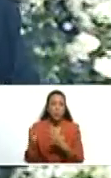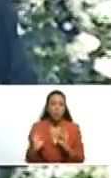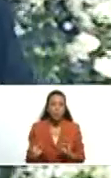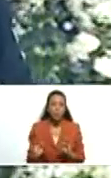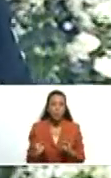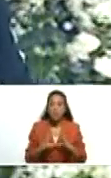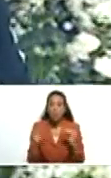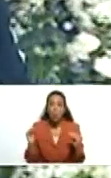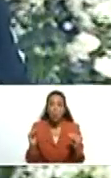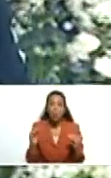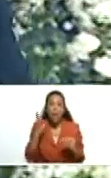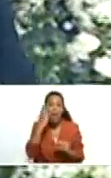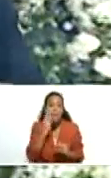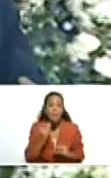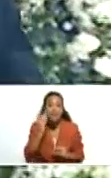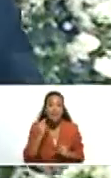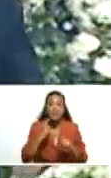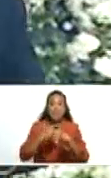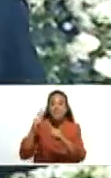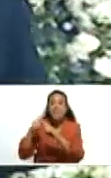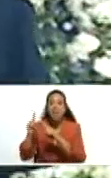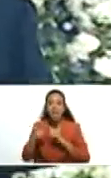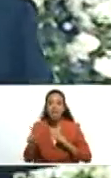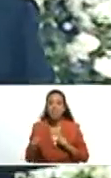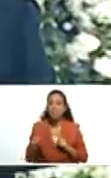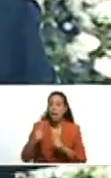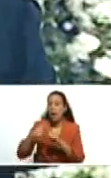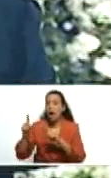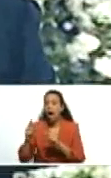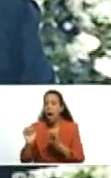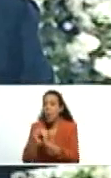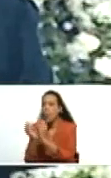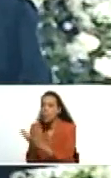Todos veníamos de experiencias distintas, diversas,